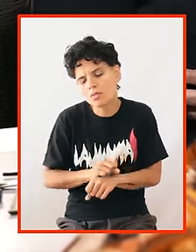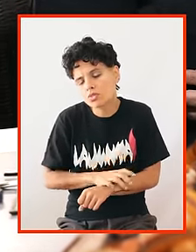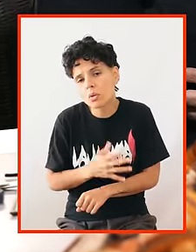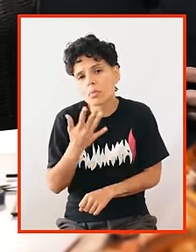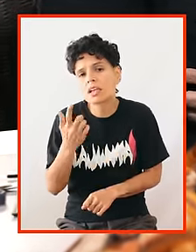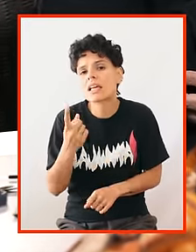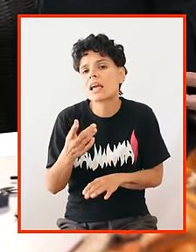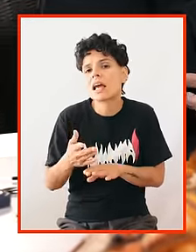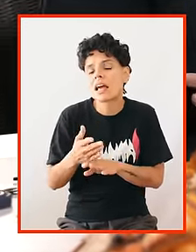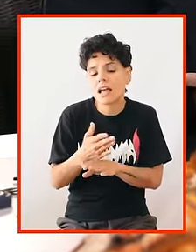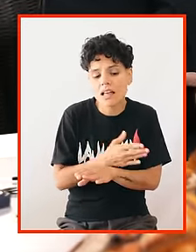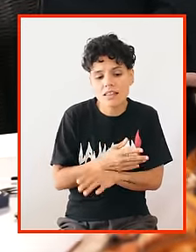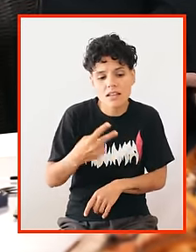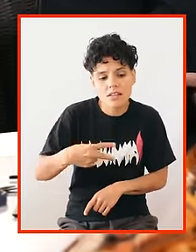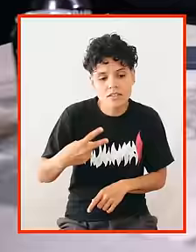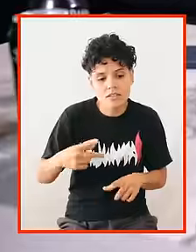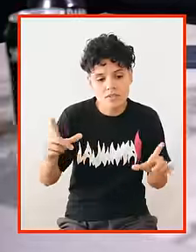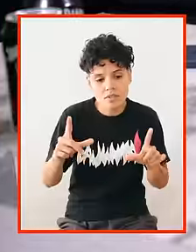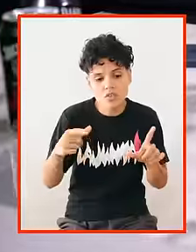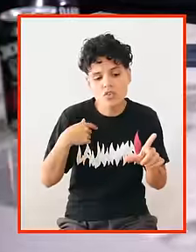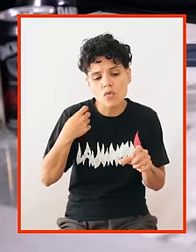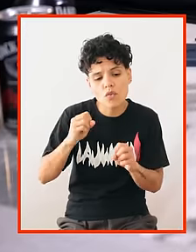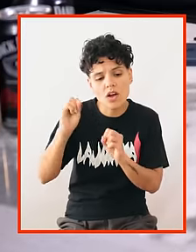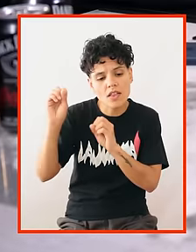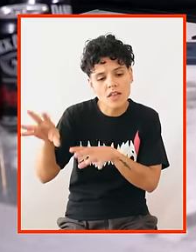antes del matinal lo iba a dejar toda la mañana